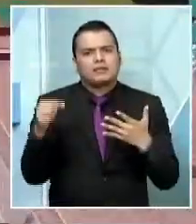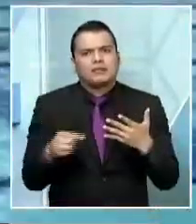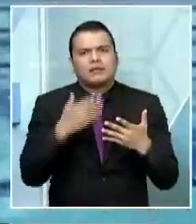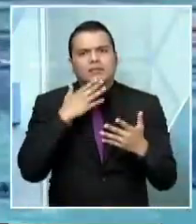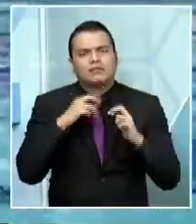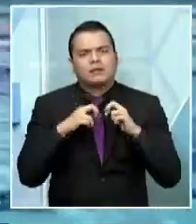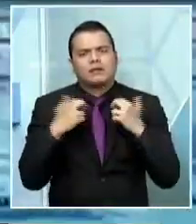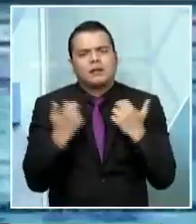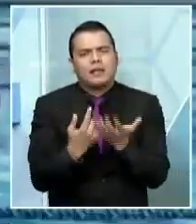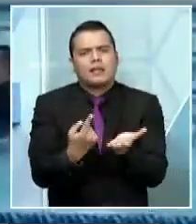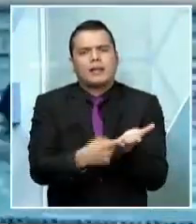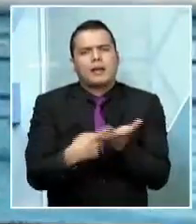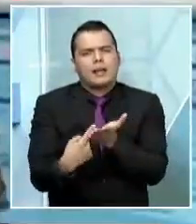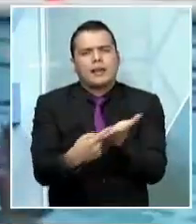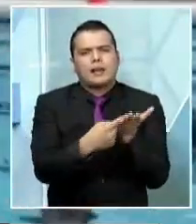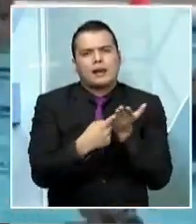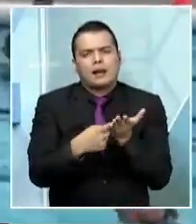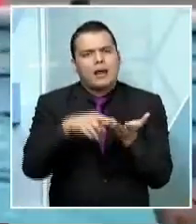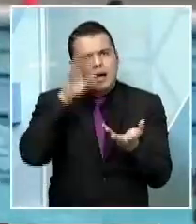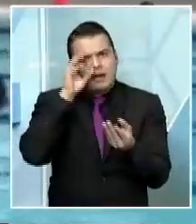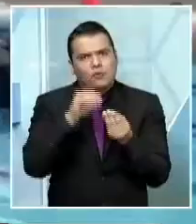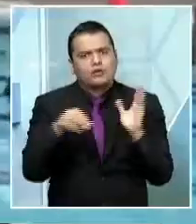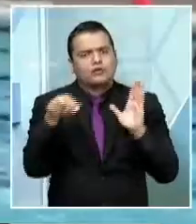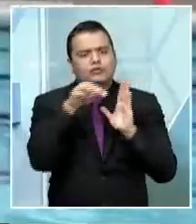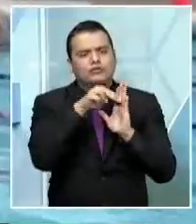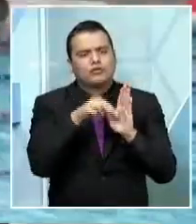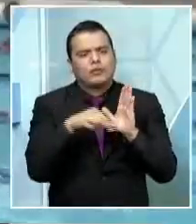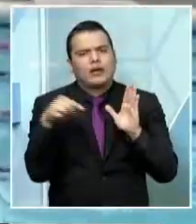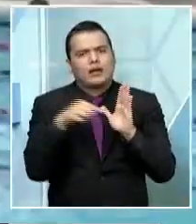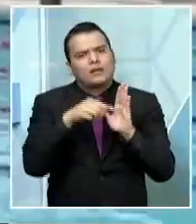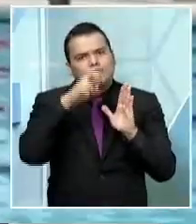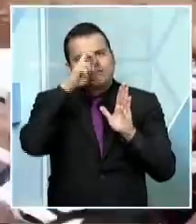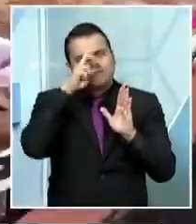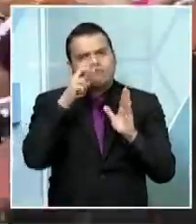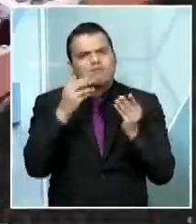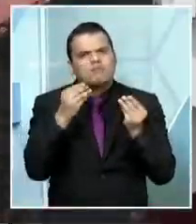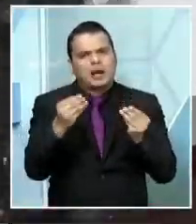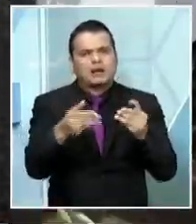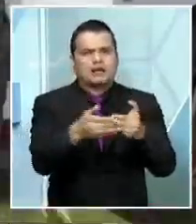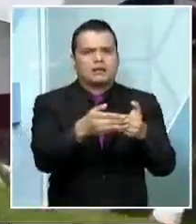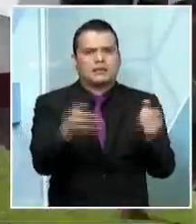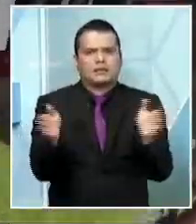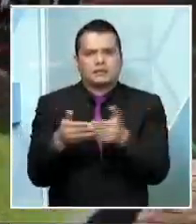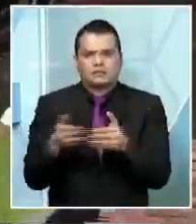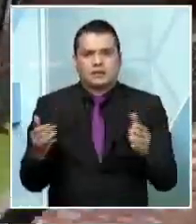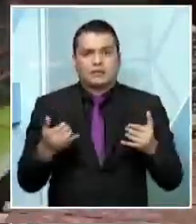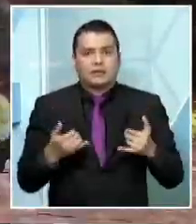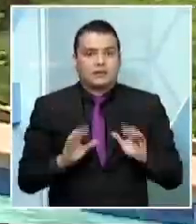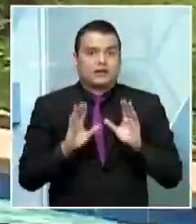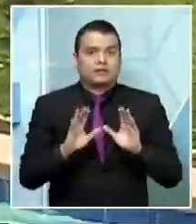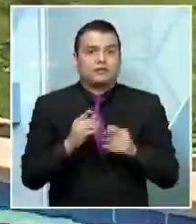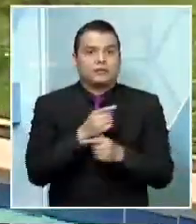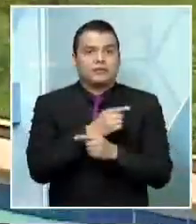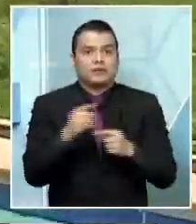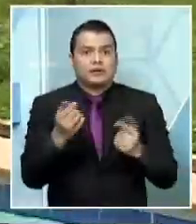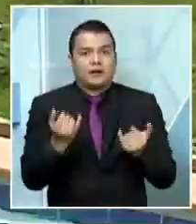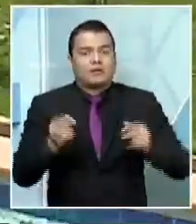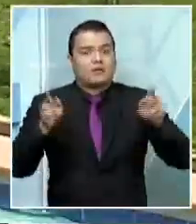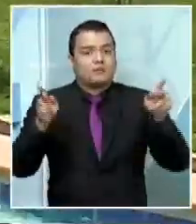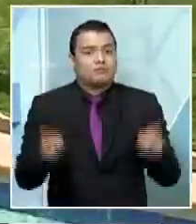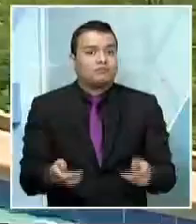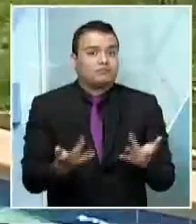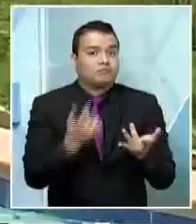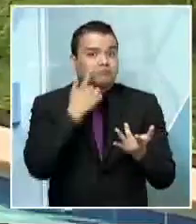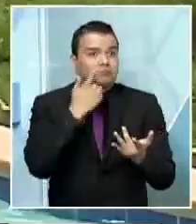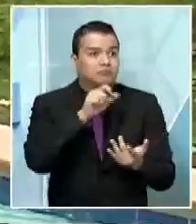en la que desarrollaron los protocolos de bioseguridad que les permitieron su reapertura. En medio de la semana de receso, esperan el regreso de los visitantes